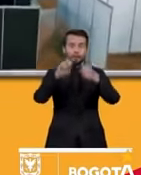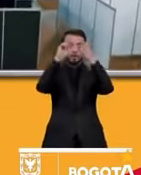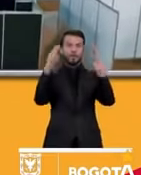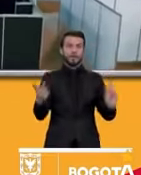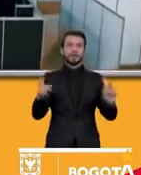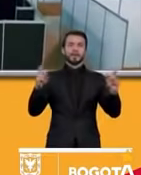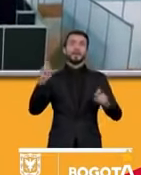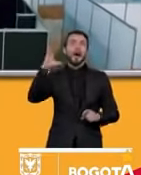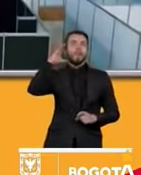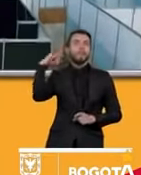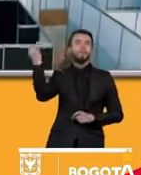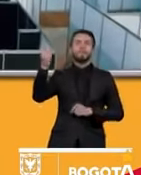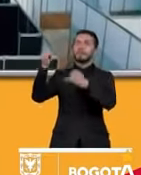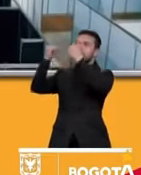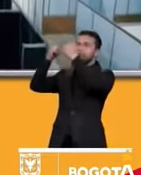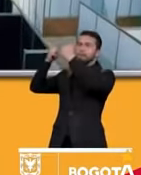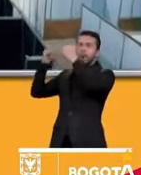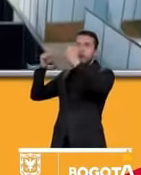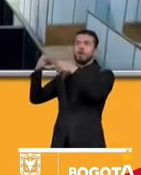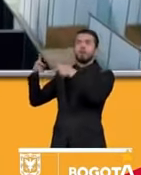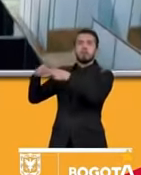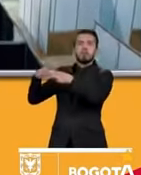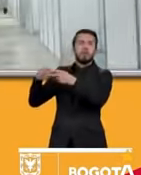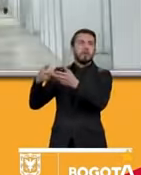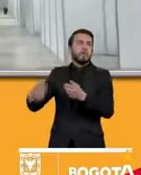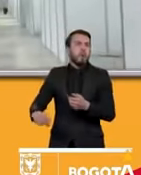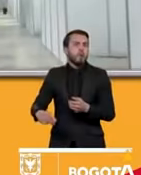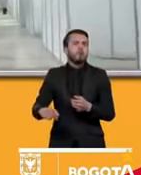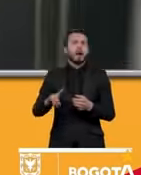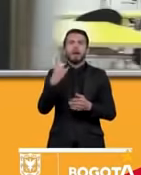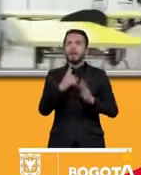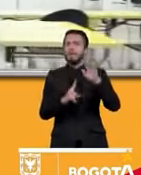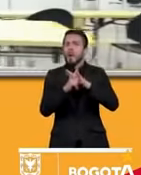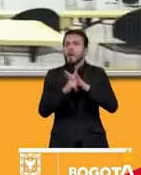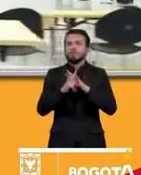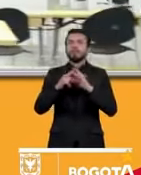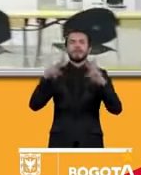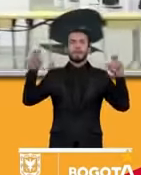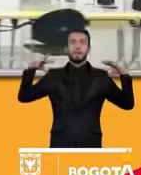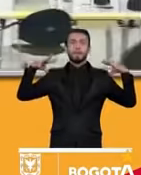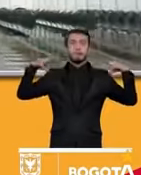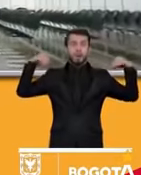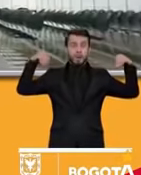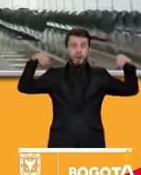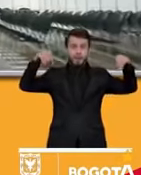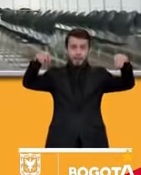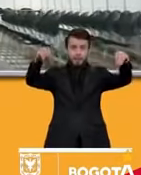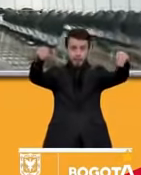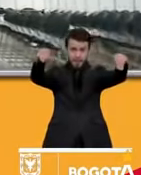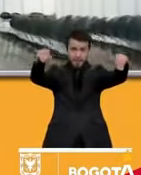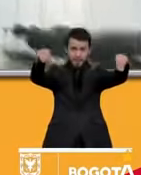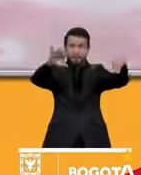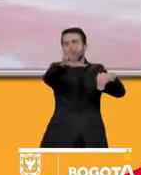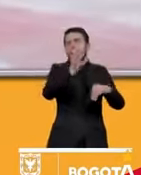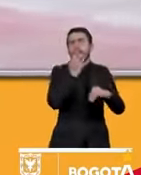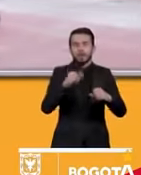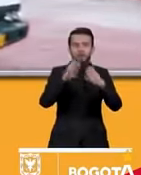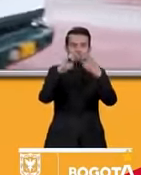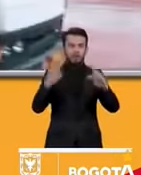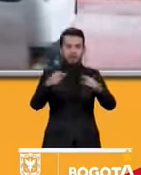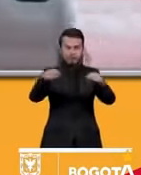corte, alguna falla, que puede pasar, uno nunca sabe. Si en el entorno de Corferias hubiera alguna falla